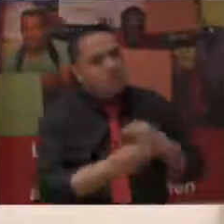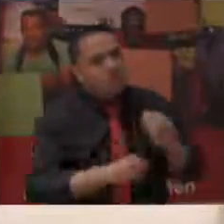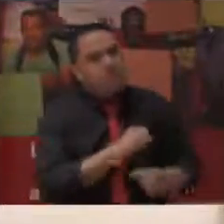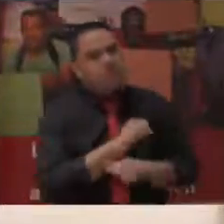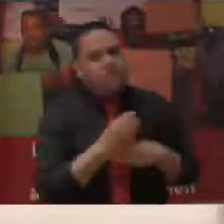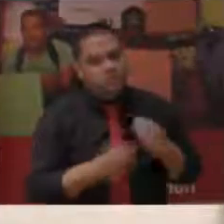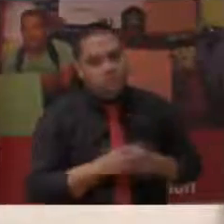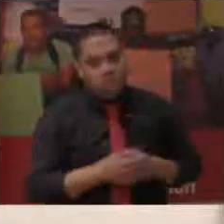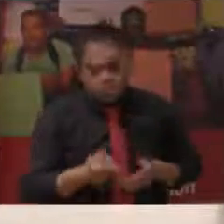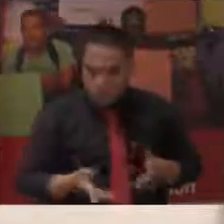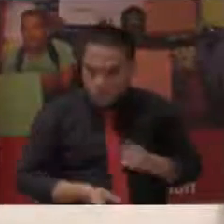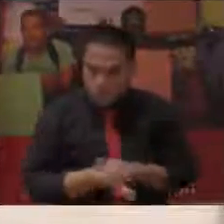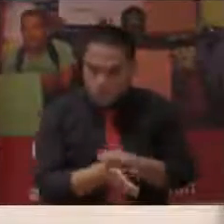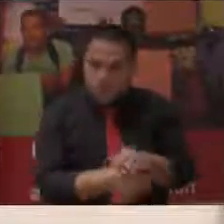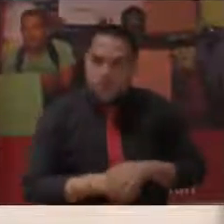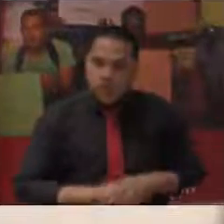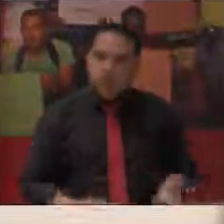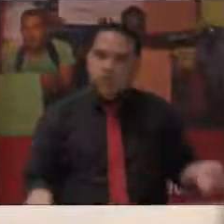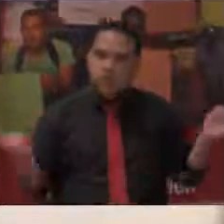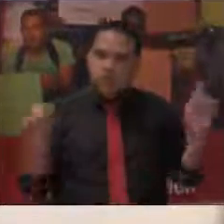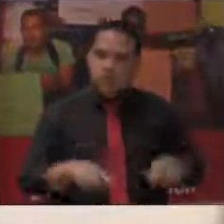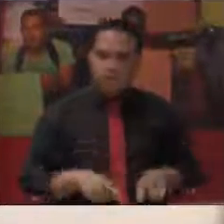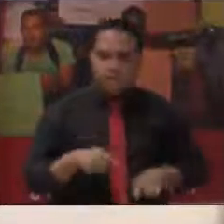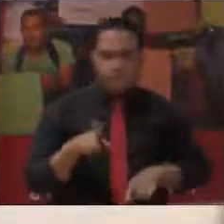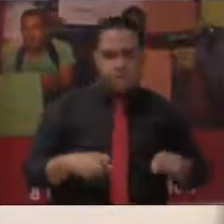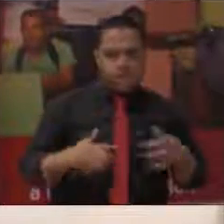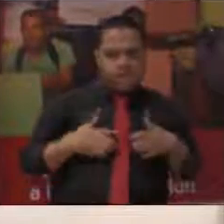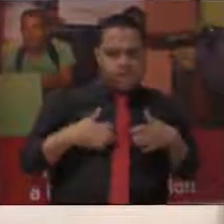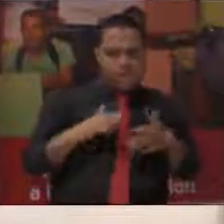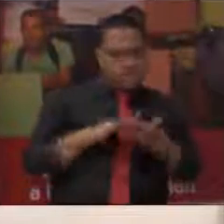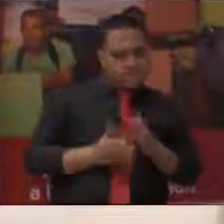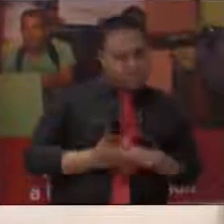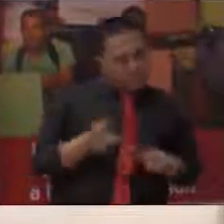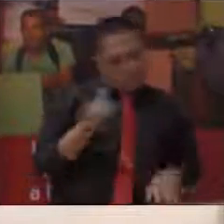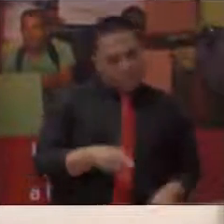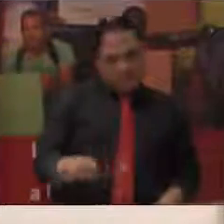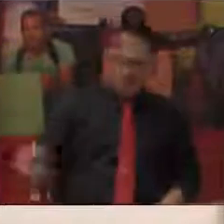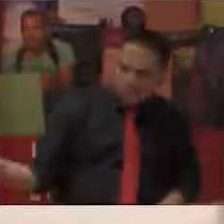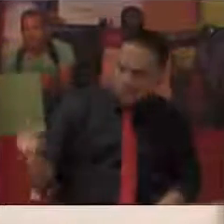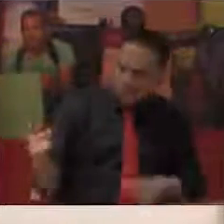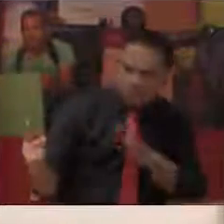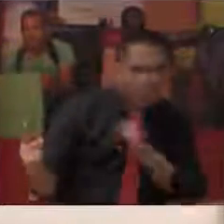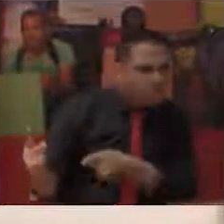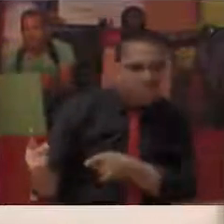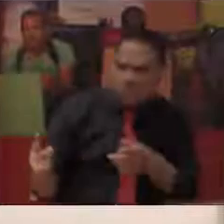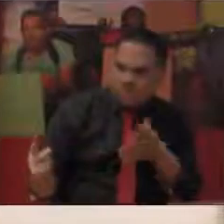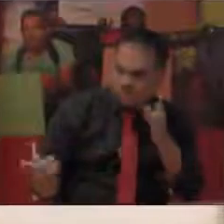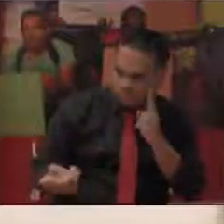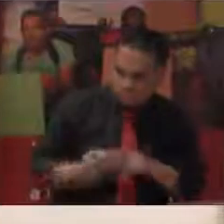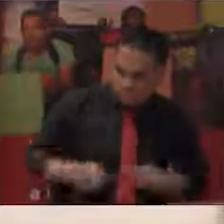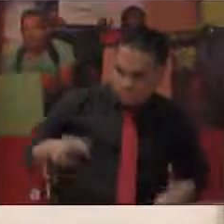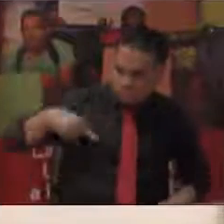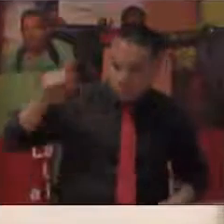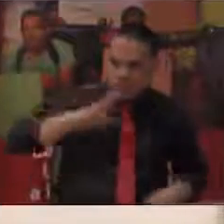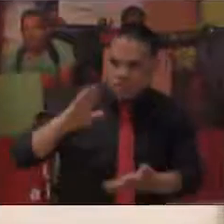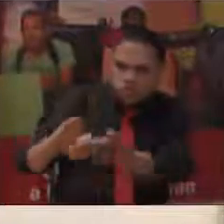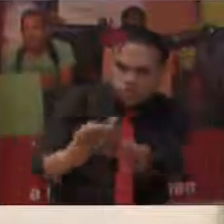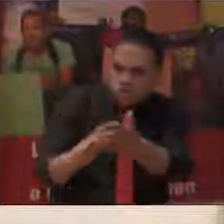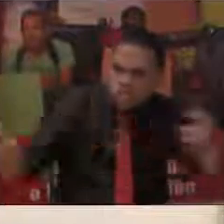comienzo hay mucha mística, hay mucho temor por parte de la comunidad cuando empiezan a darse, bueno, ¿y quiénes son ellos? ¿Quiénes son los que están arreglando el